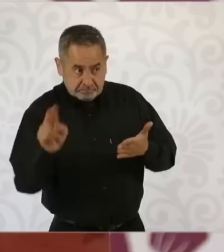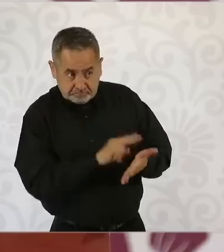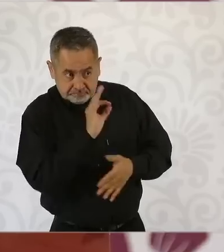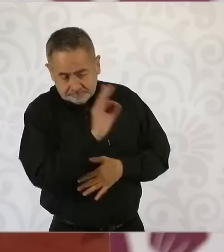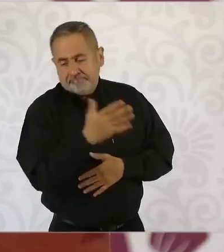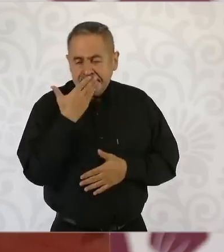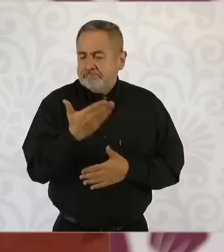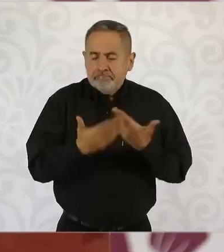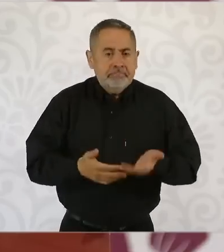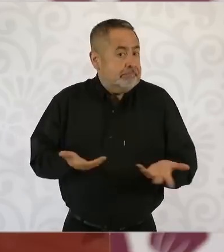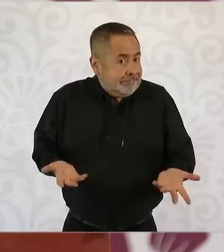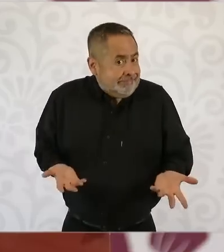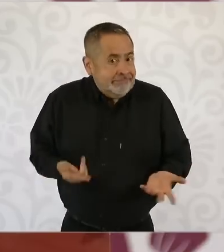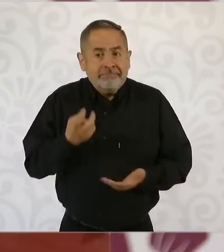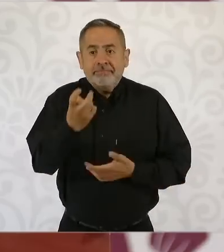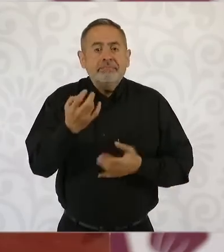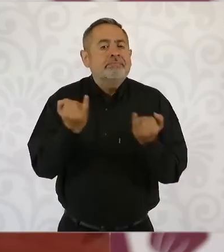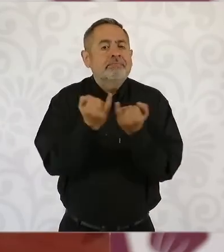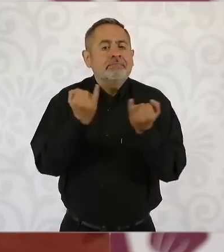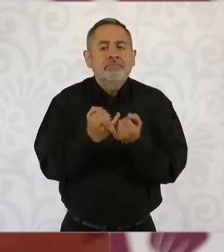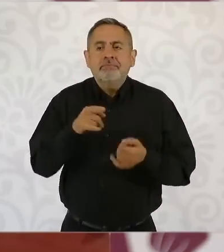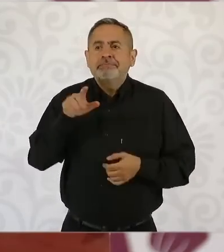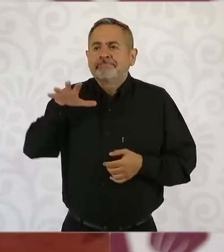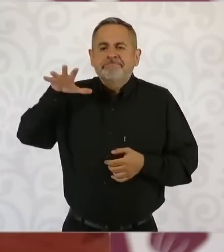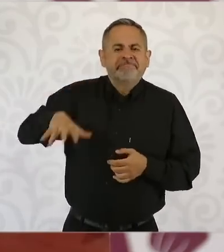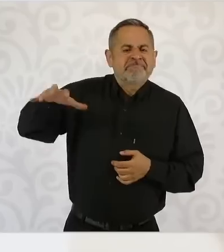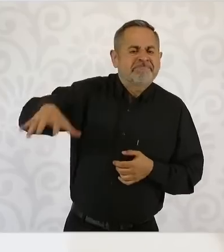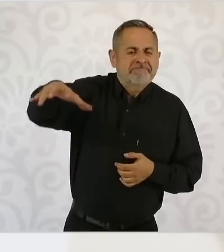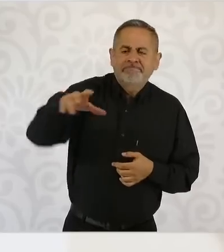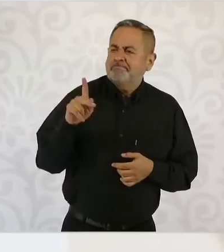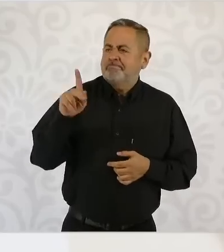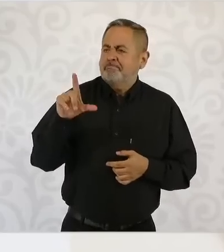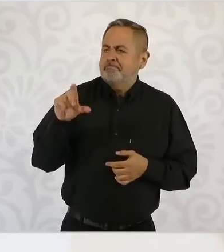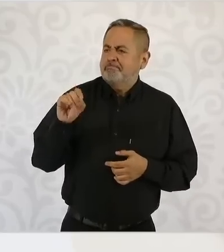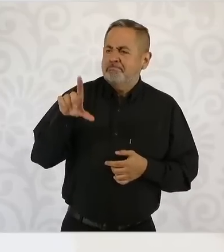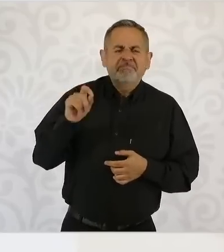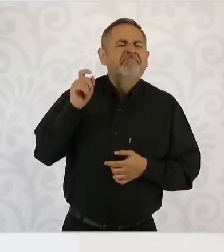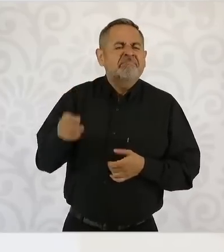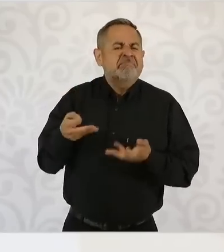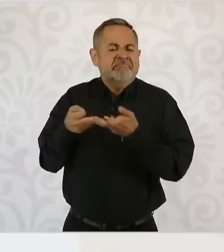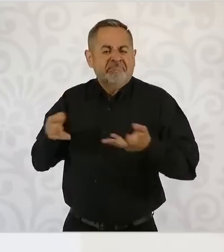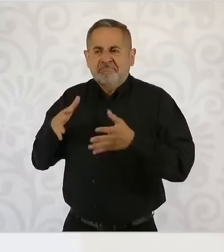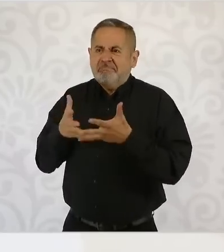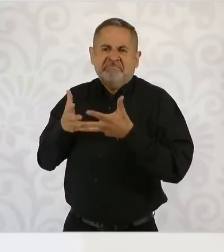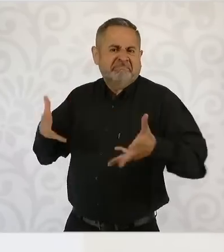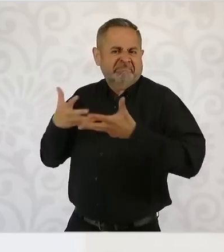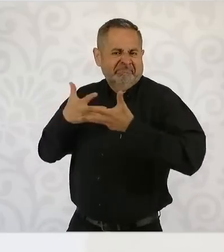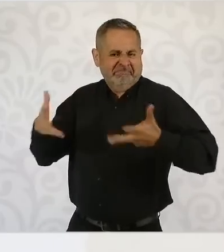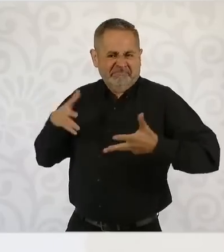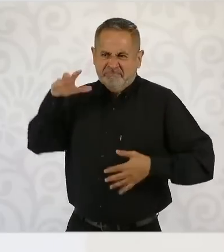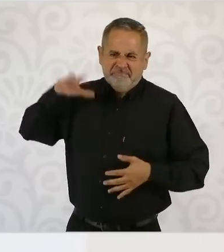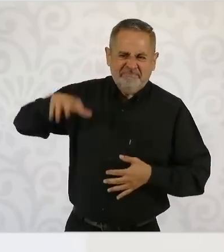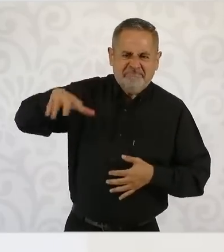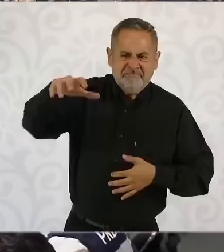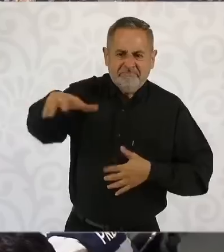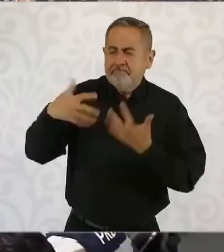estamos anunciando hoy de polos de bienestar, que son terrenos para inversión, para parques industriales, cercanos a las viviendas, que